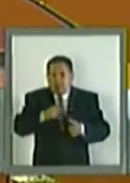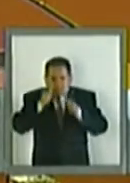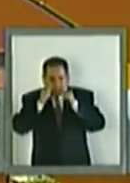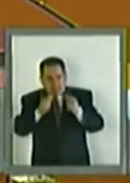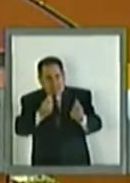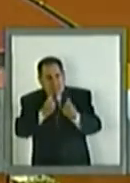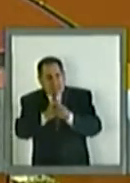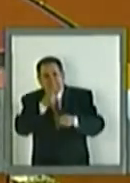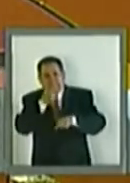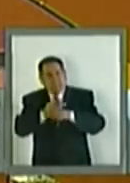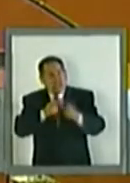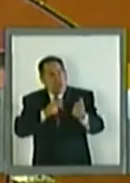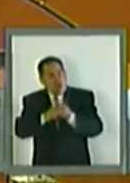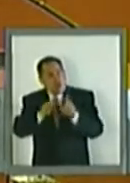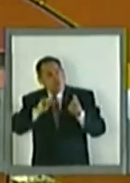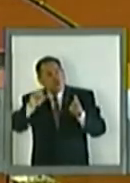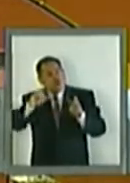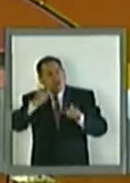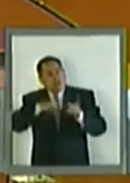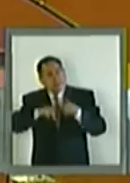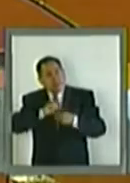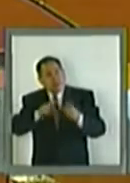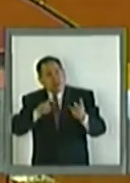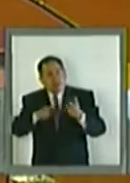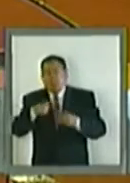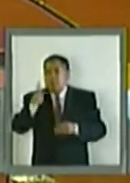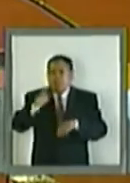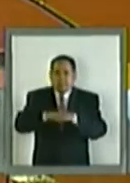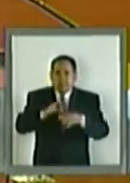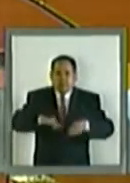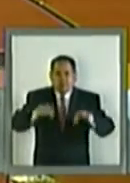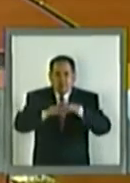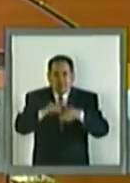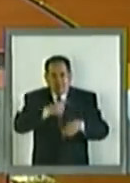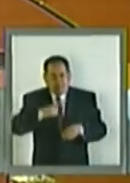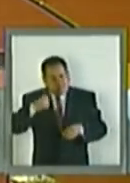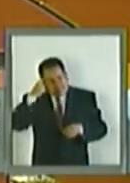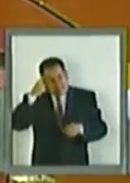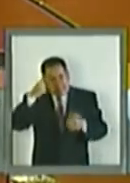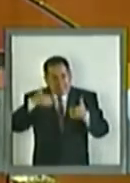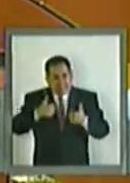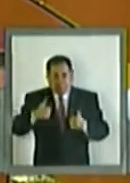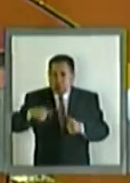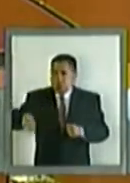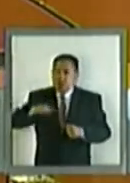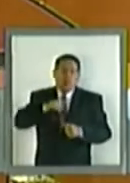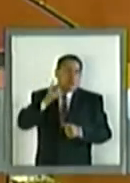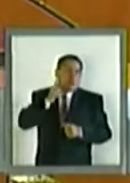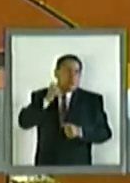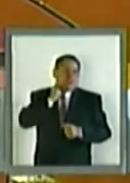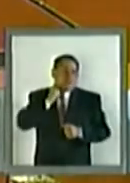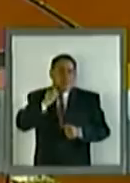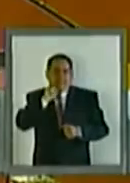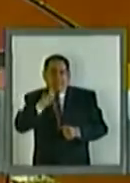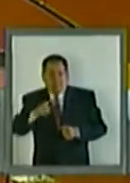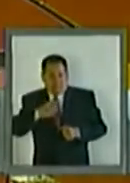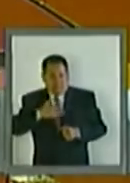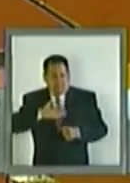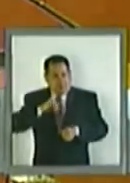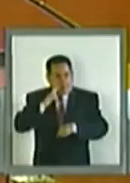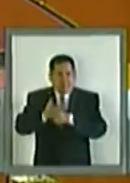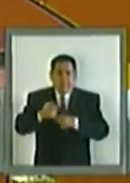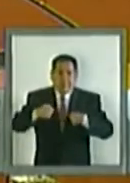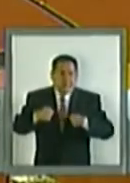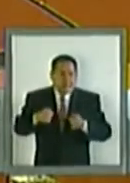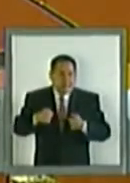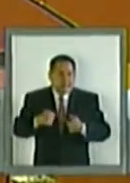los secretarios y a los funcionarios que vengan. Pero sobre todo tenemos que entender que como poder legislativo también está en nuestras manos.